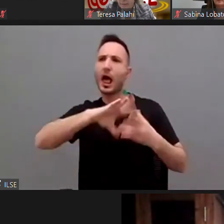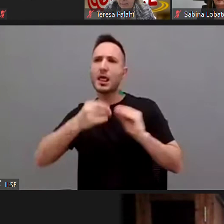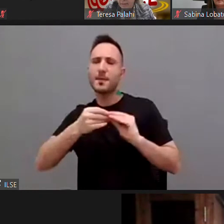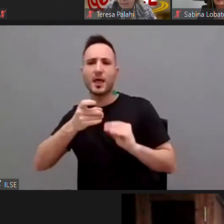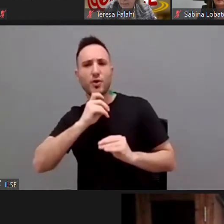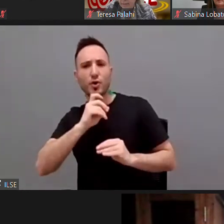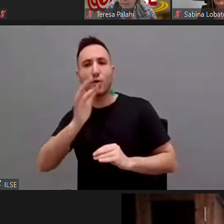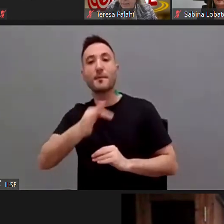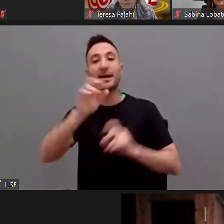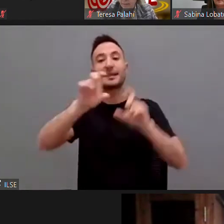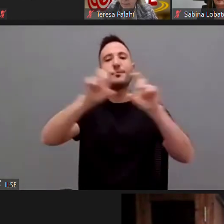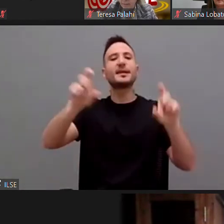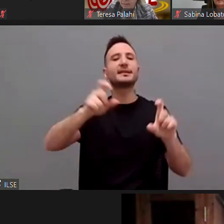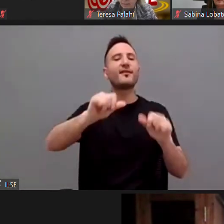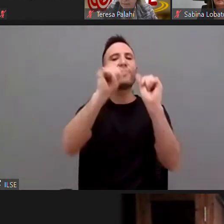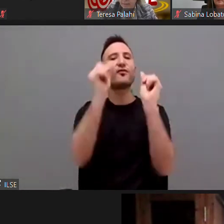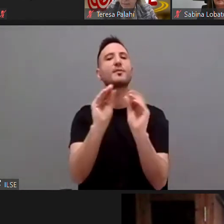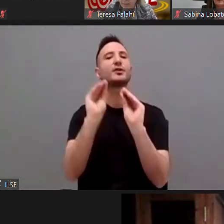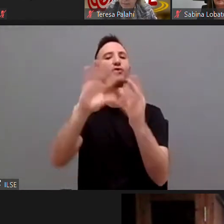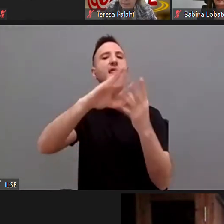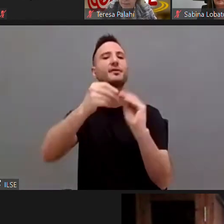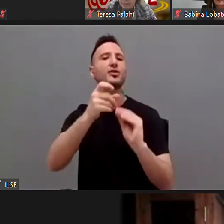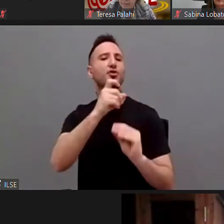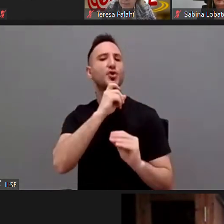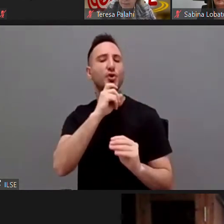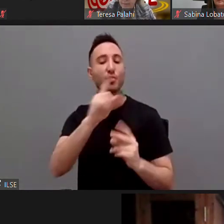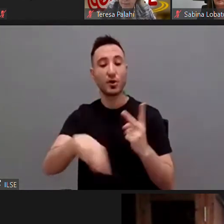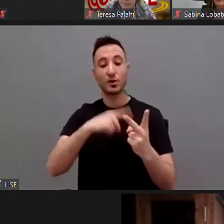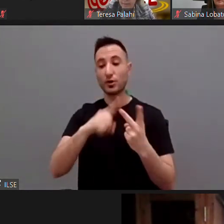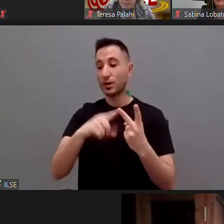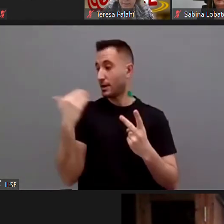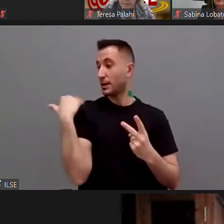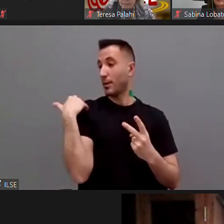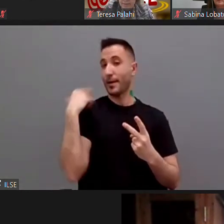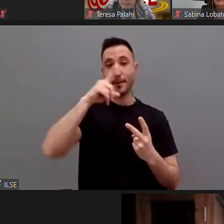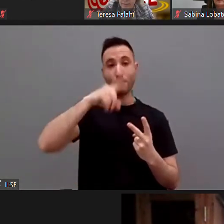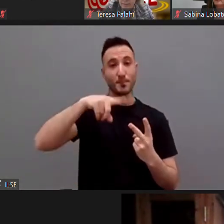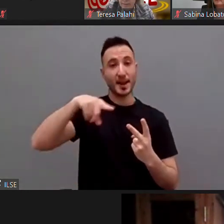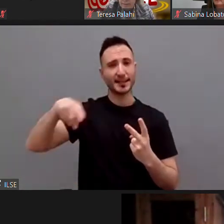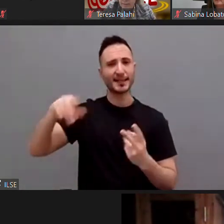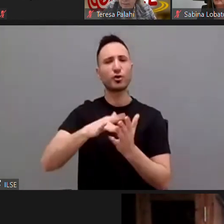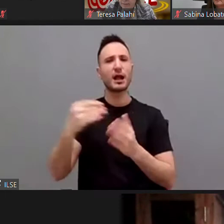segundo lugar, durante estos meses, ¿qué volumen de consultas habéis